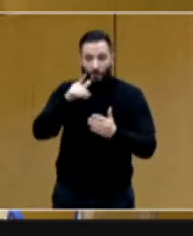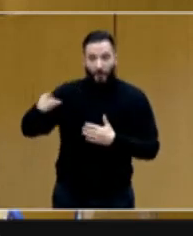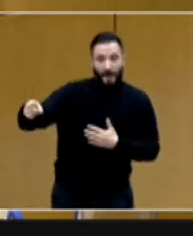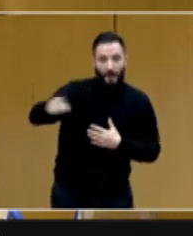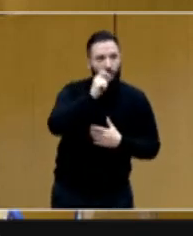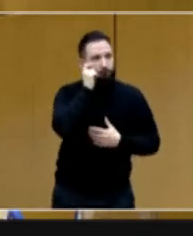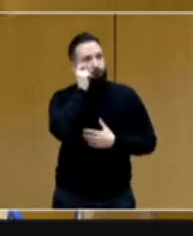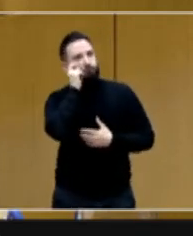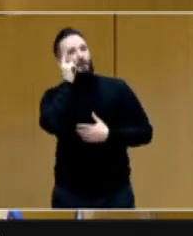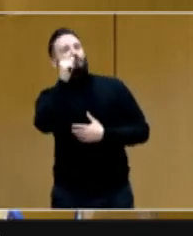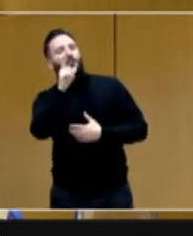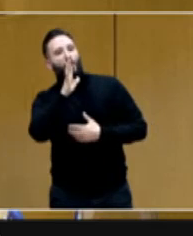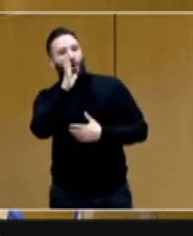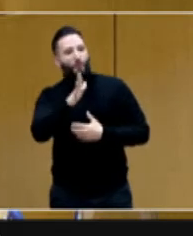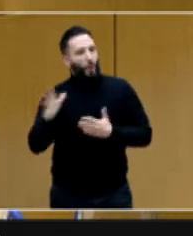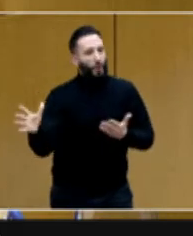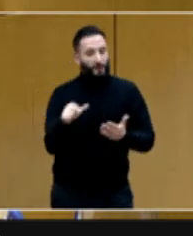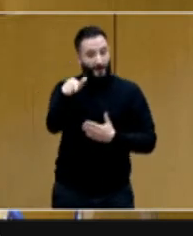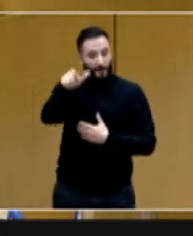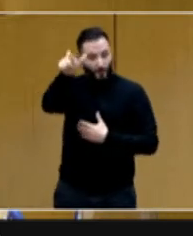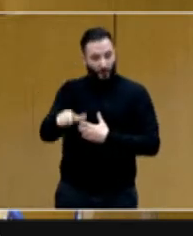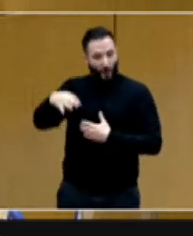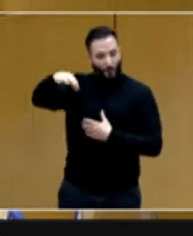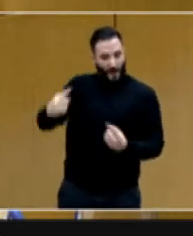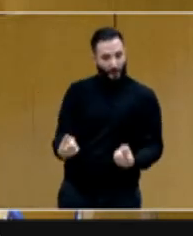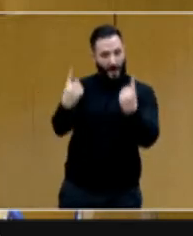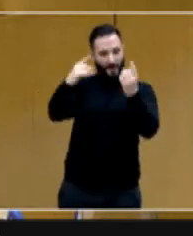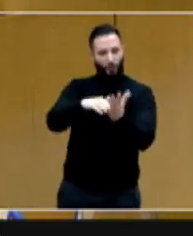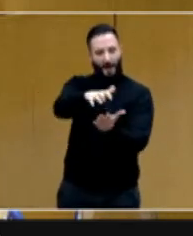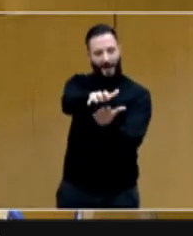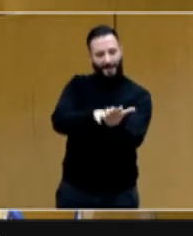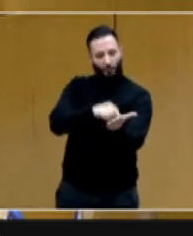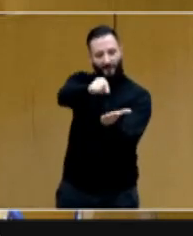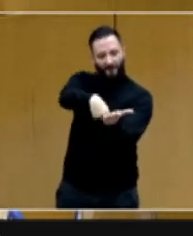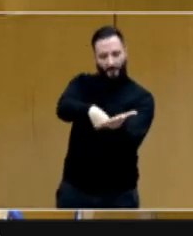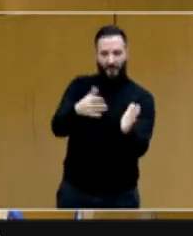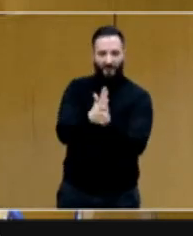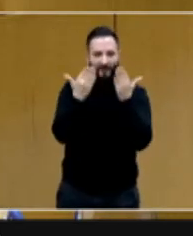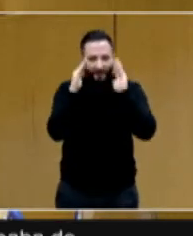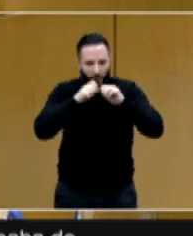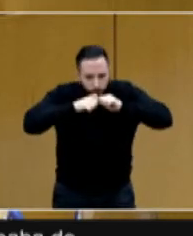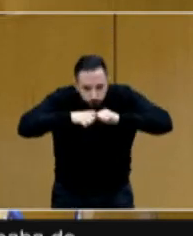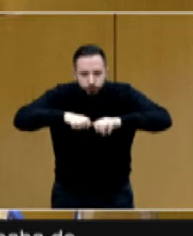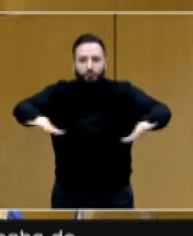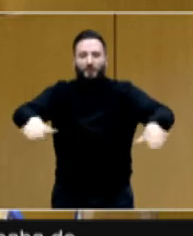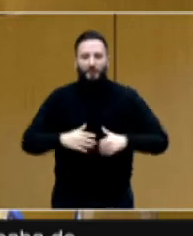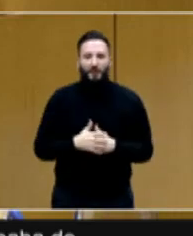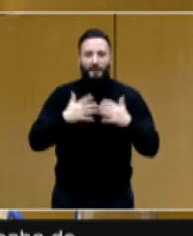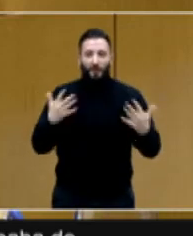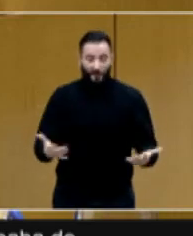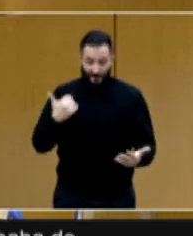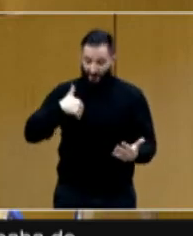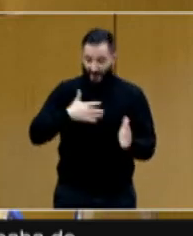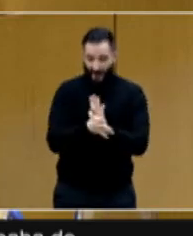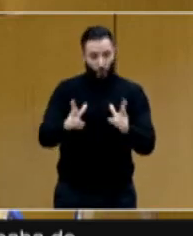una escritura de este tipo no y aparecía rompedor la imagen de que efectivamente él estaba haciendo esto Pues eso el cambio es muy importante